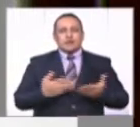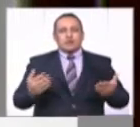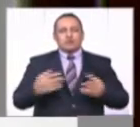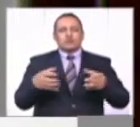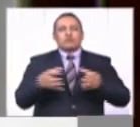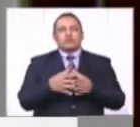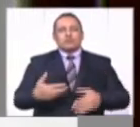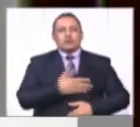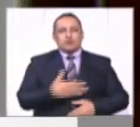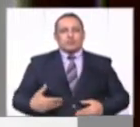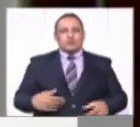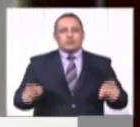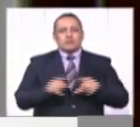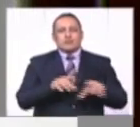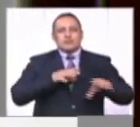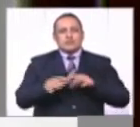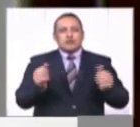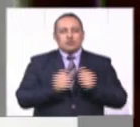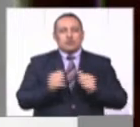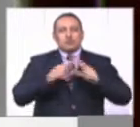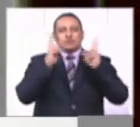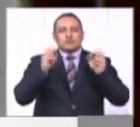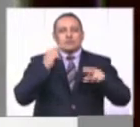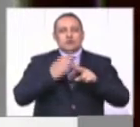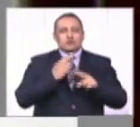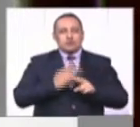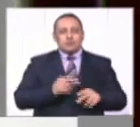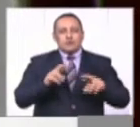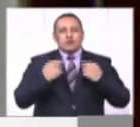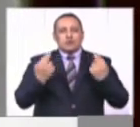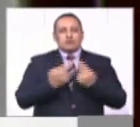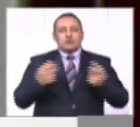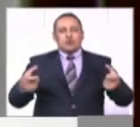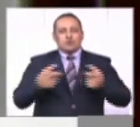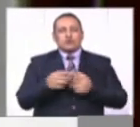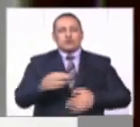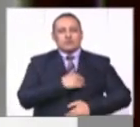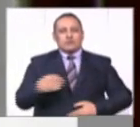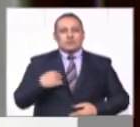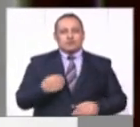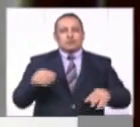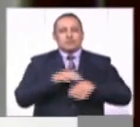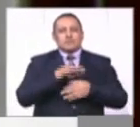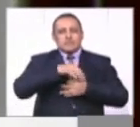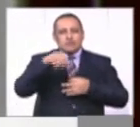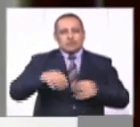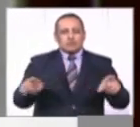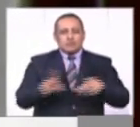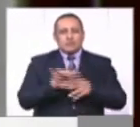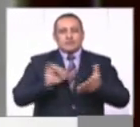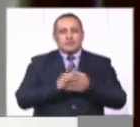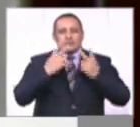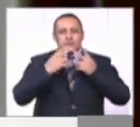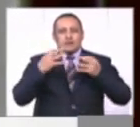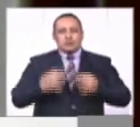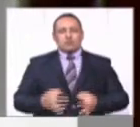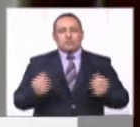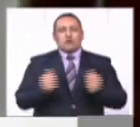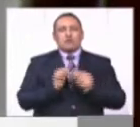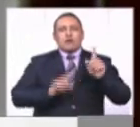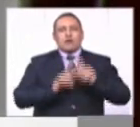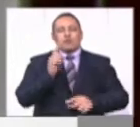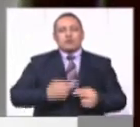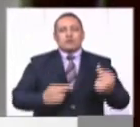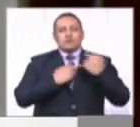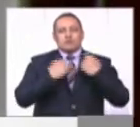públicos para la realización de las denominadas sesiones de consejo de ministros descentralizados sin que se cumpla con alguna de las